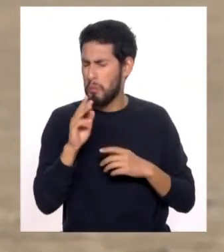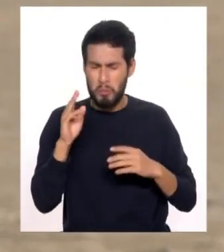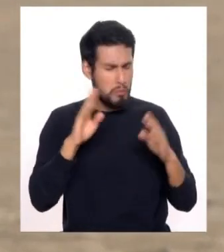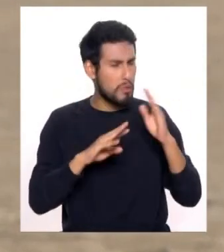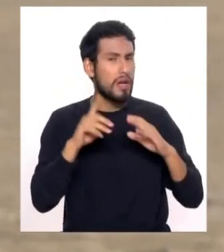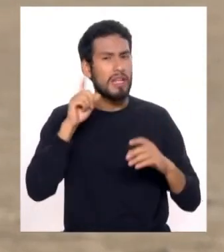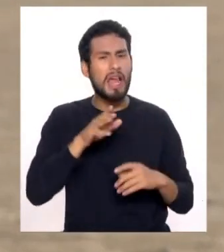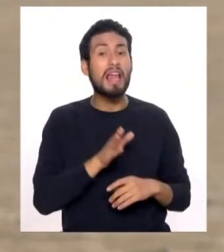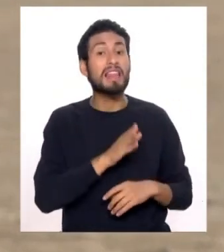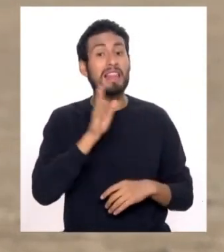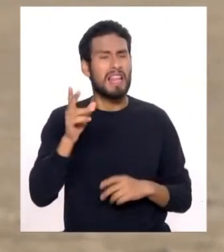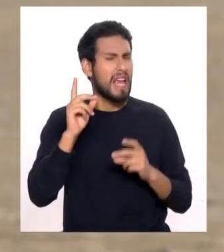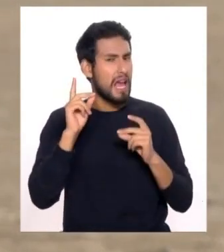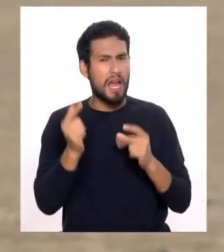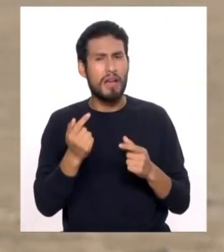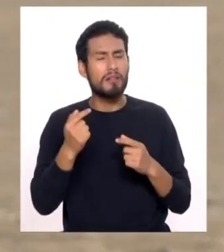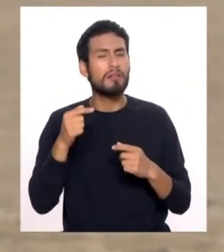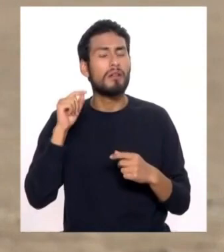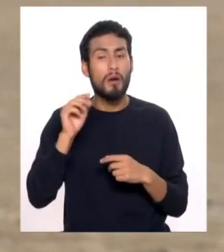acudir